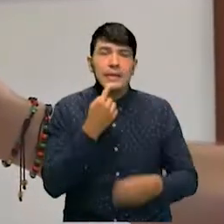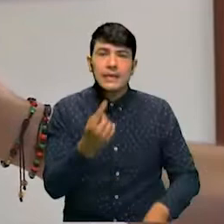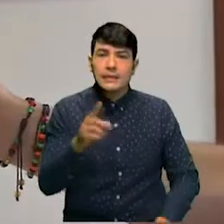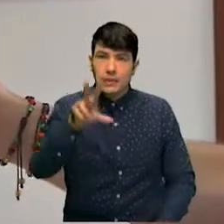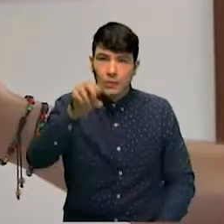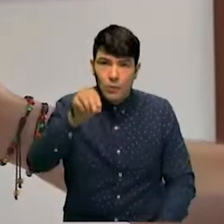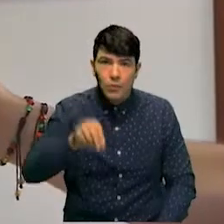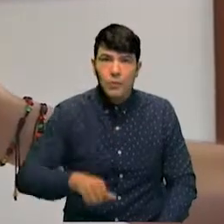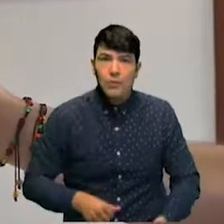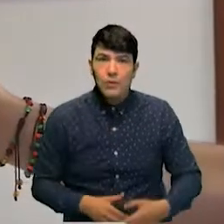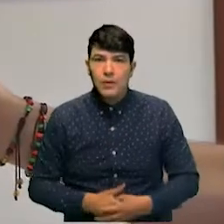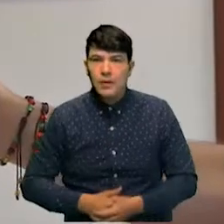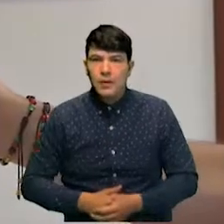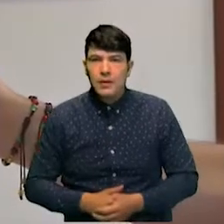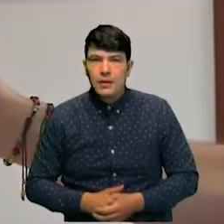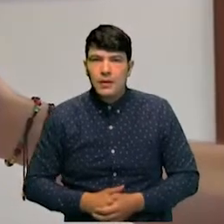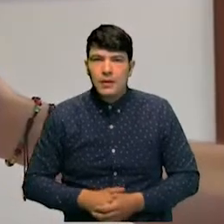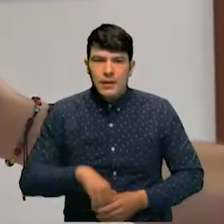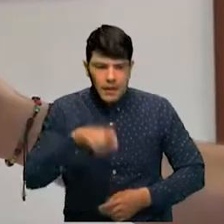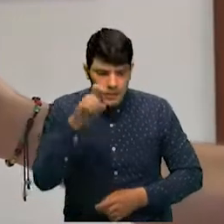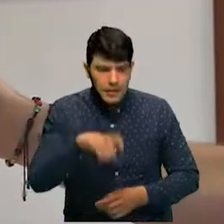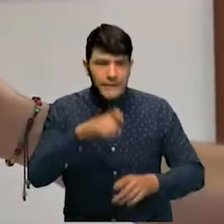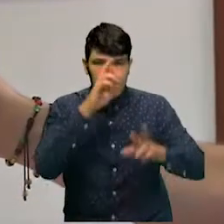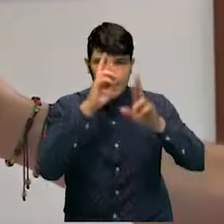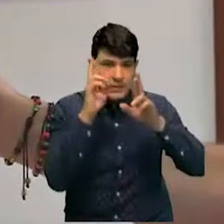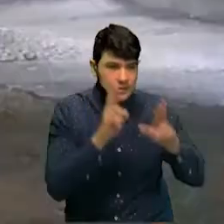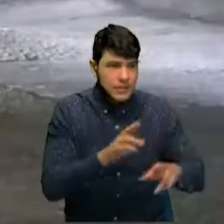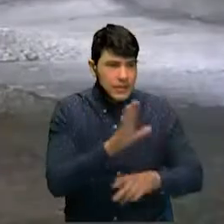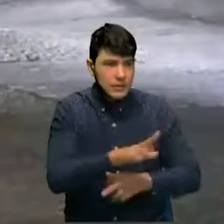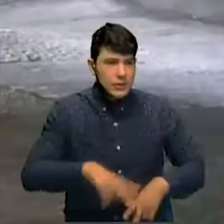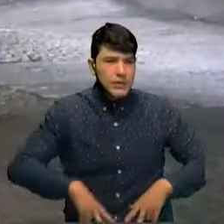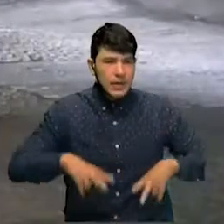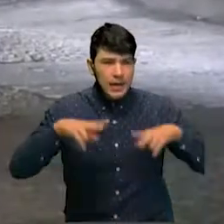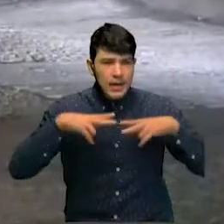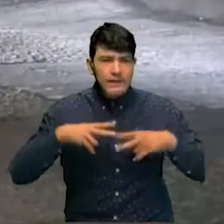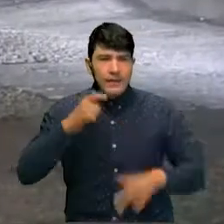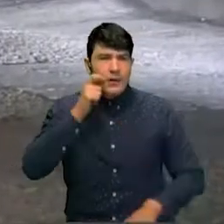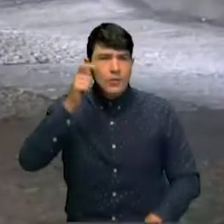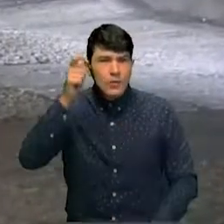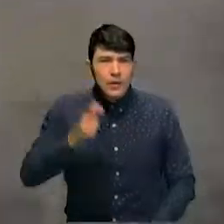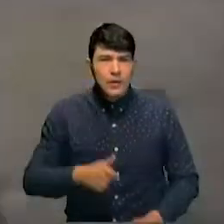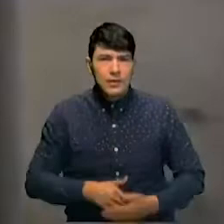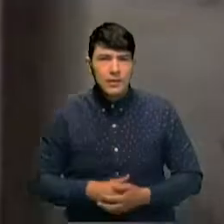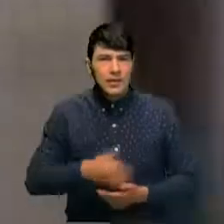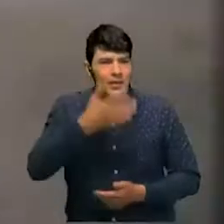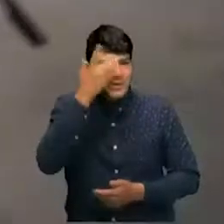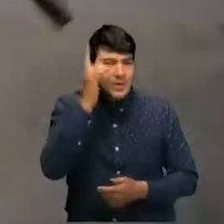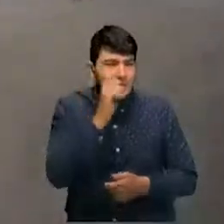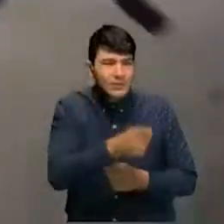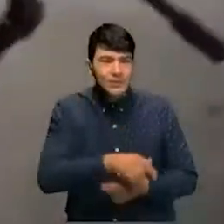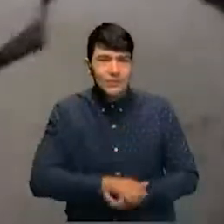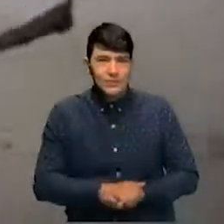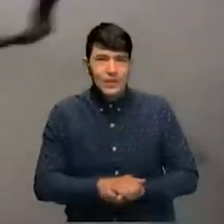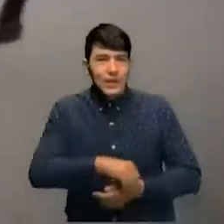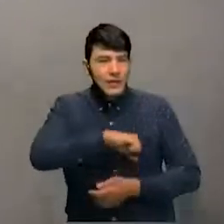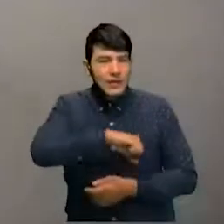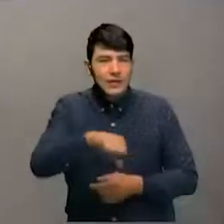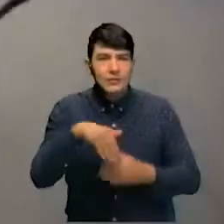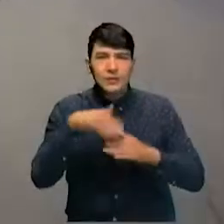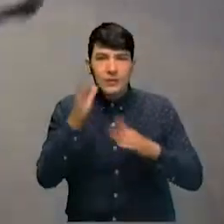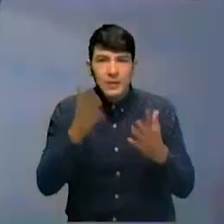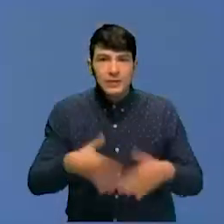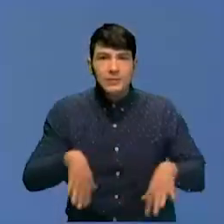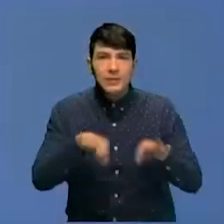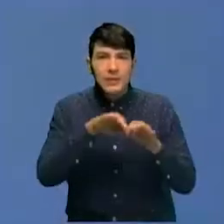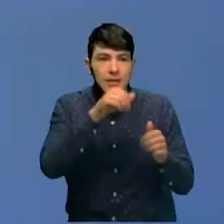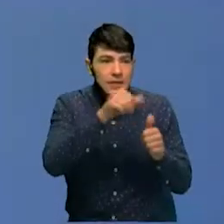rotundo. Se tiene que respetar la vida humana porque es el bien absoluto, es el bien y el derecho fundamental